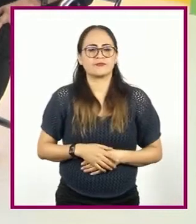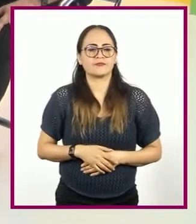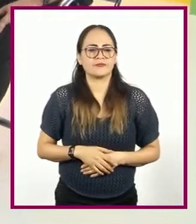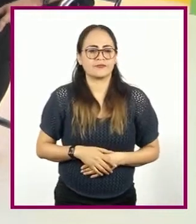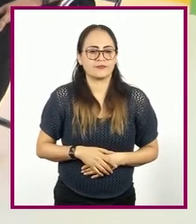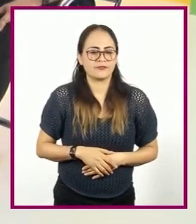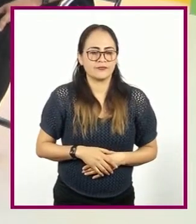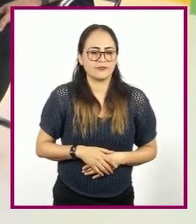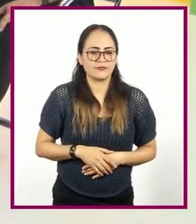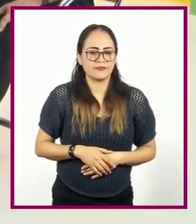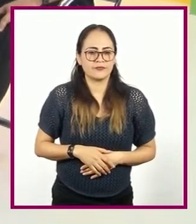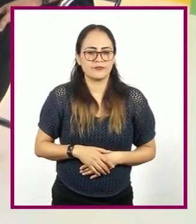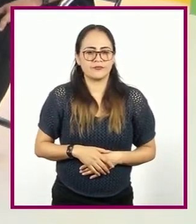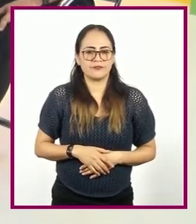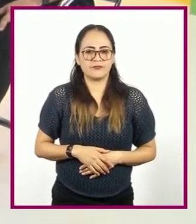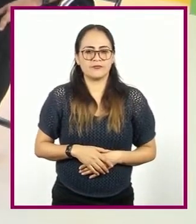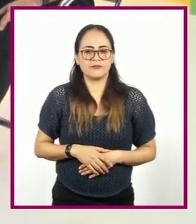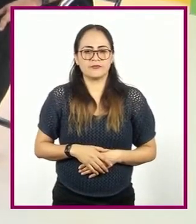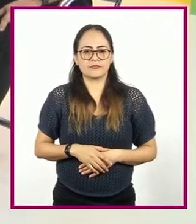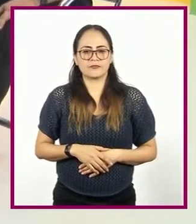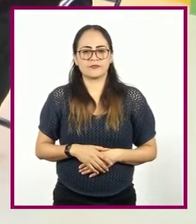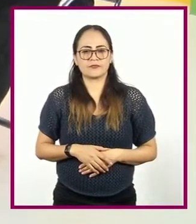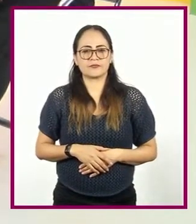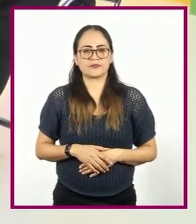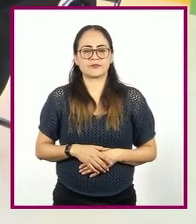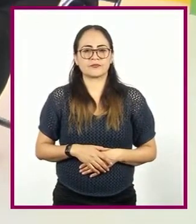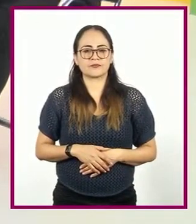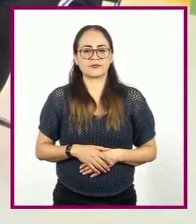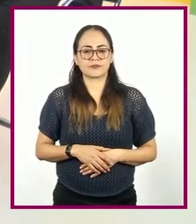1. 6 puntos.